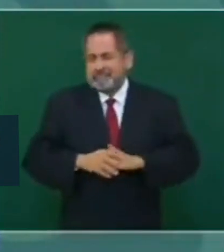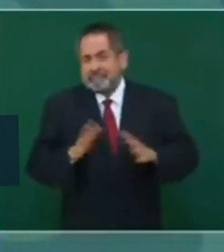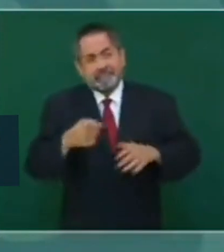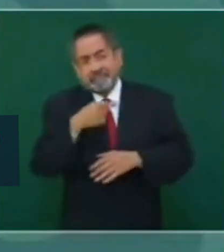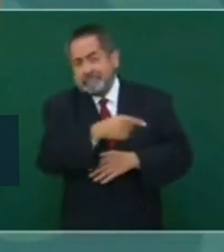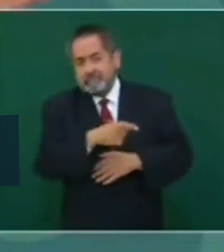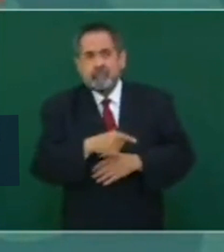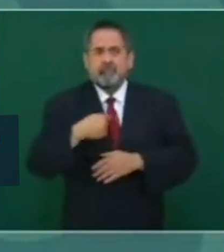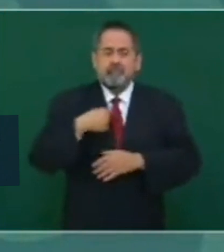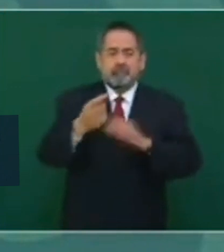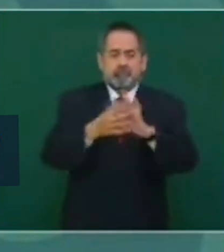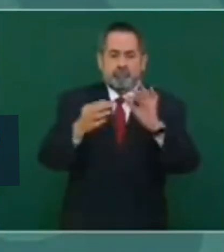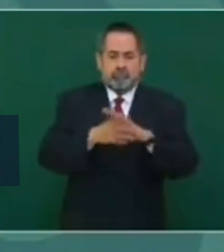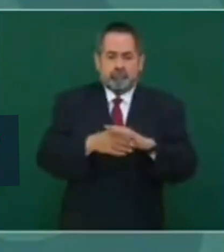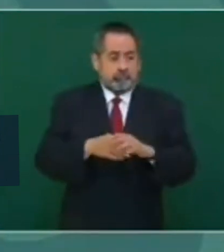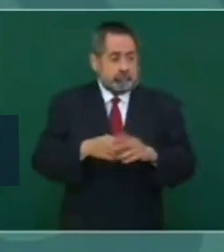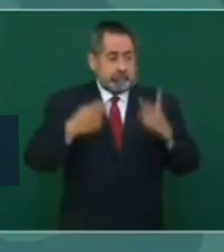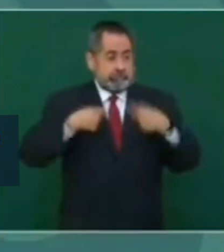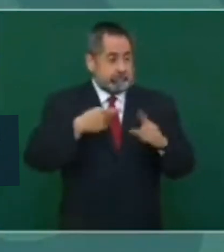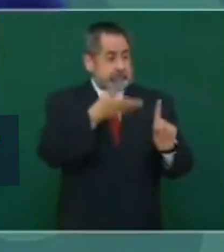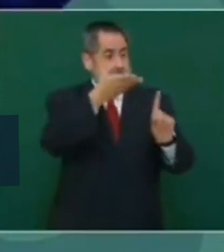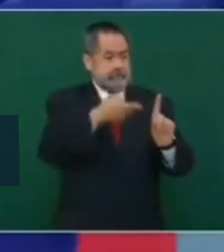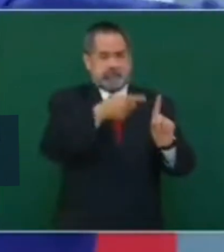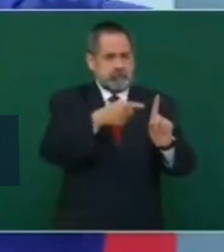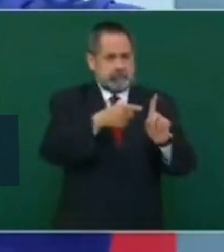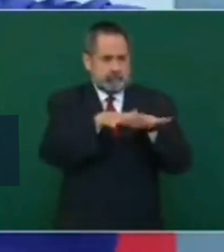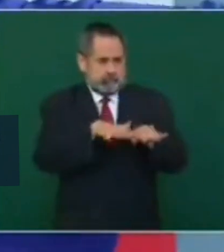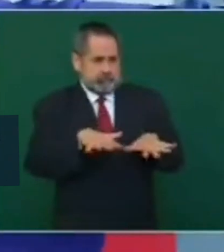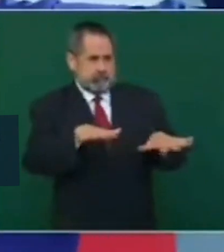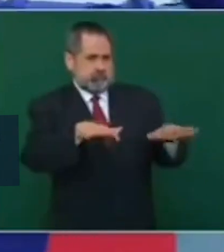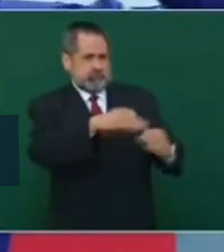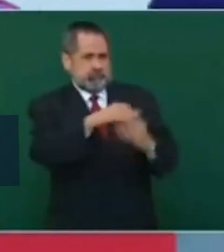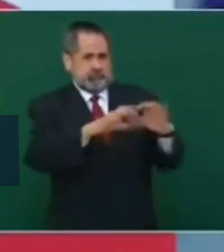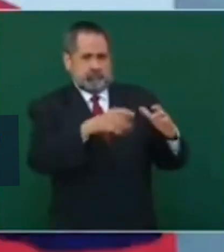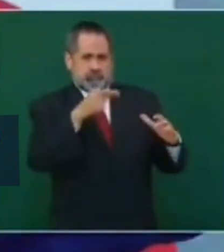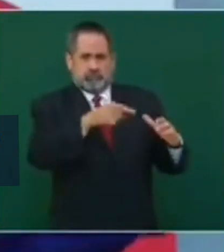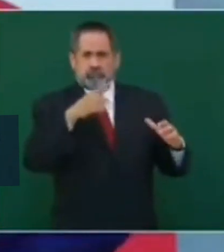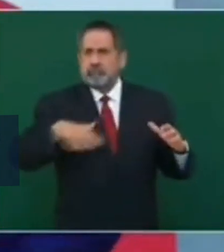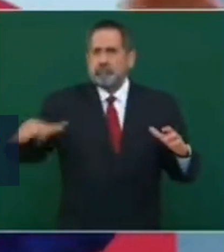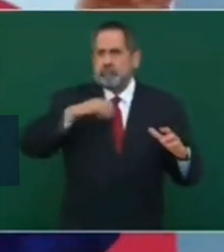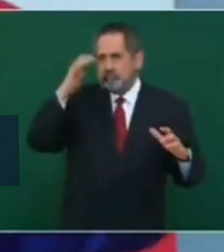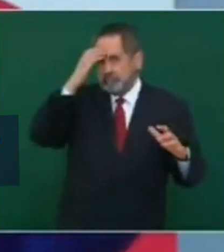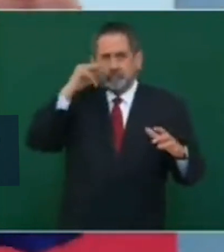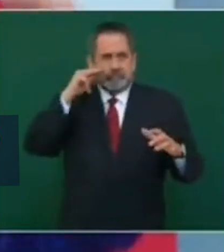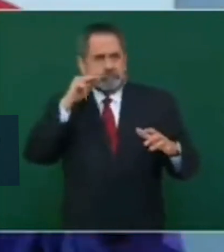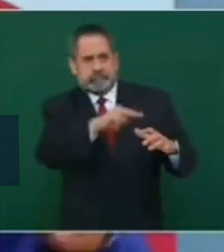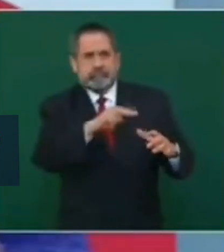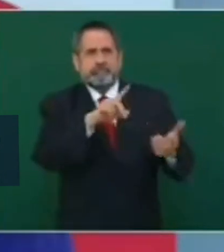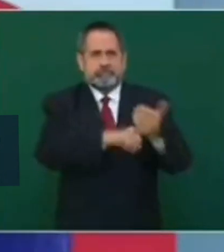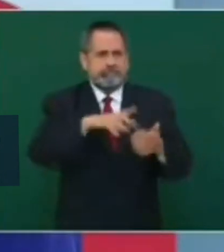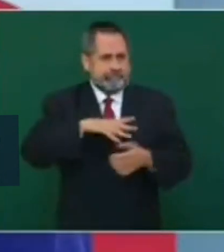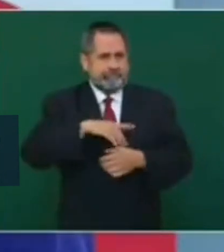y no lo personalizó si no lo hago extensivo es para que todos sepamos que